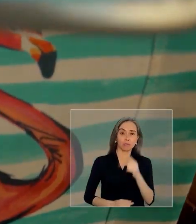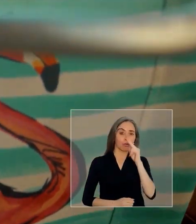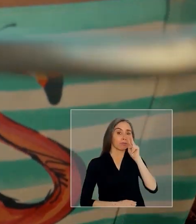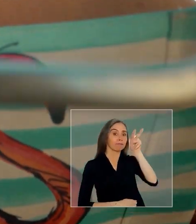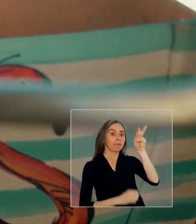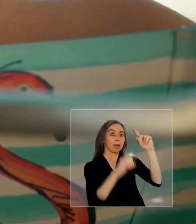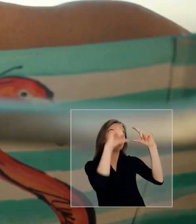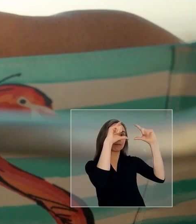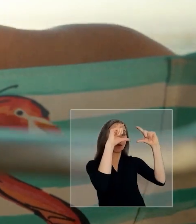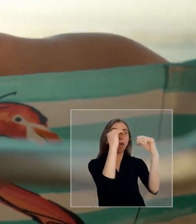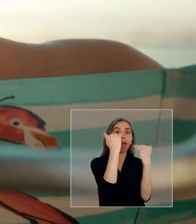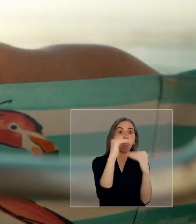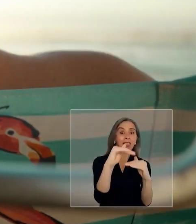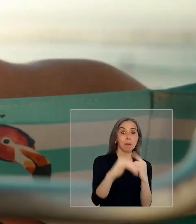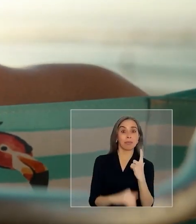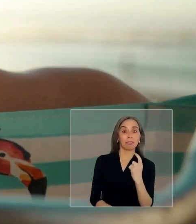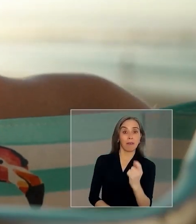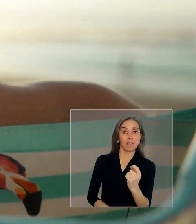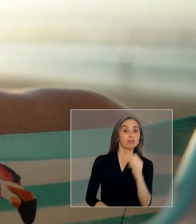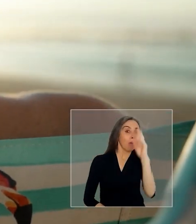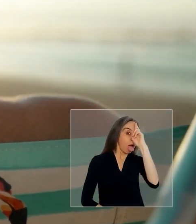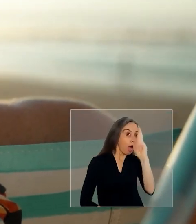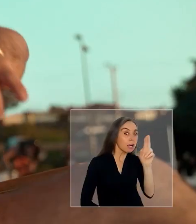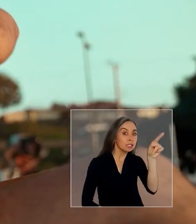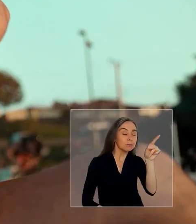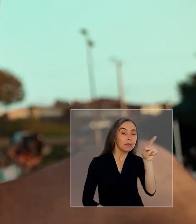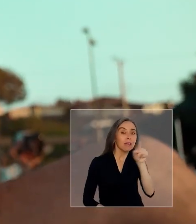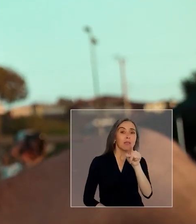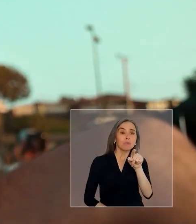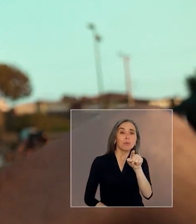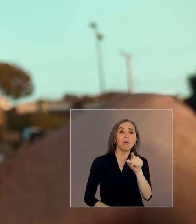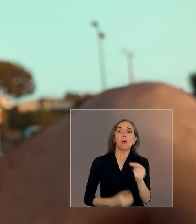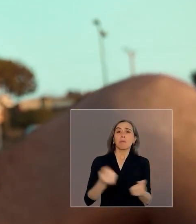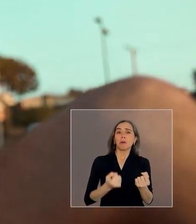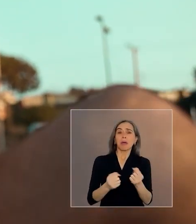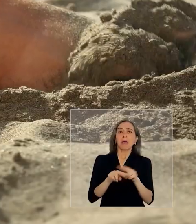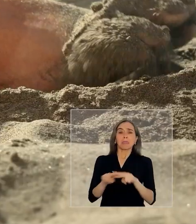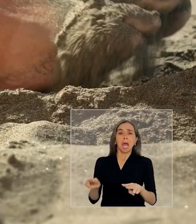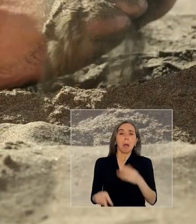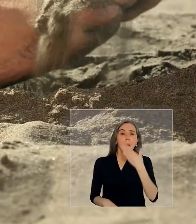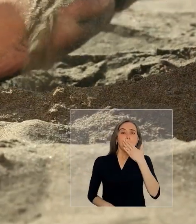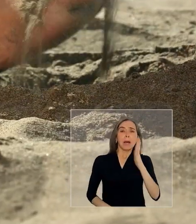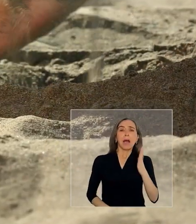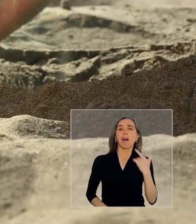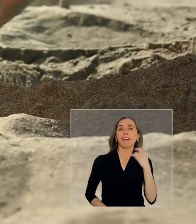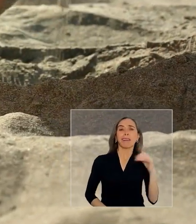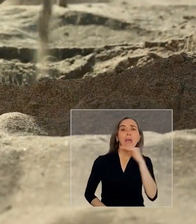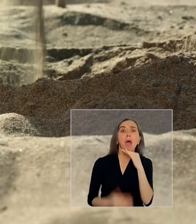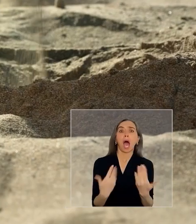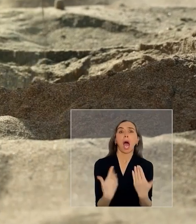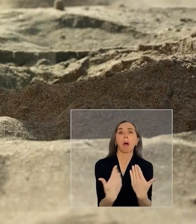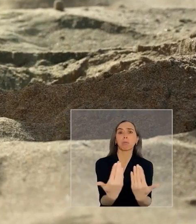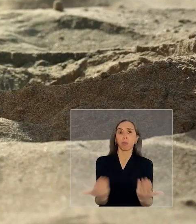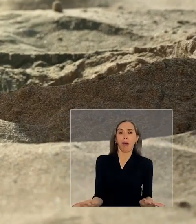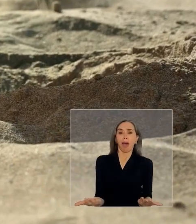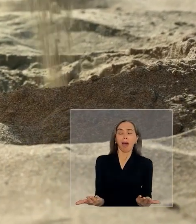No excedas el límite de velocidad. Si andar tranquilo es mucho mejor que estar apurado.